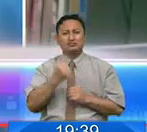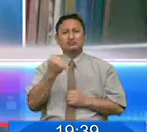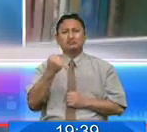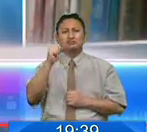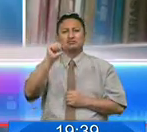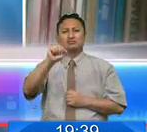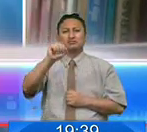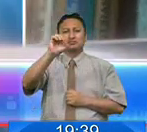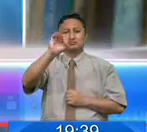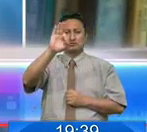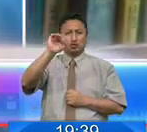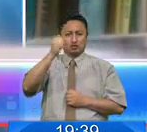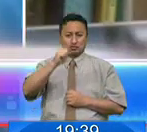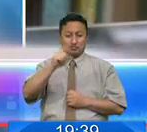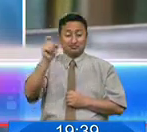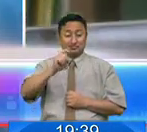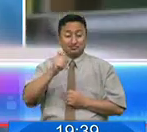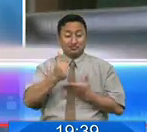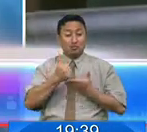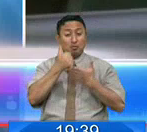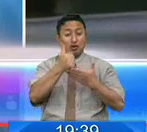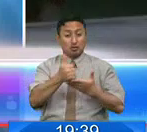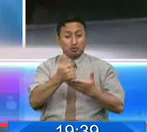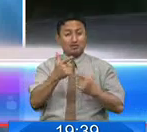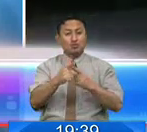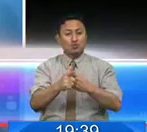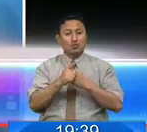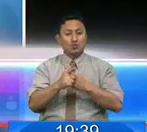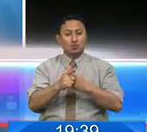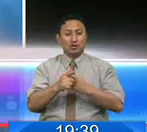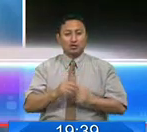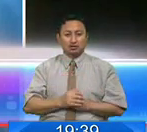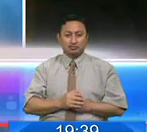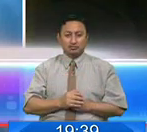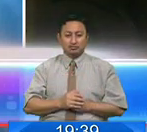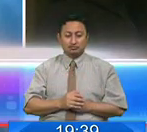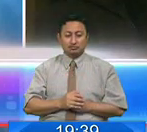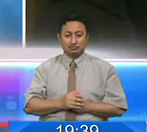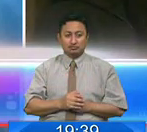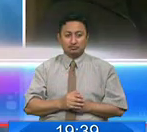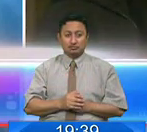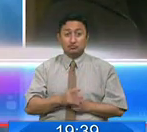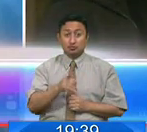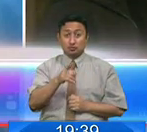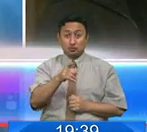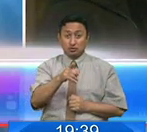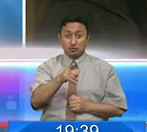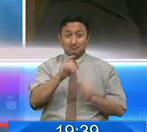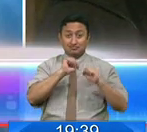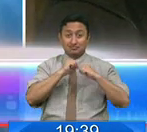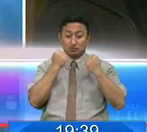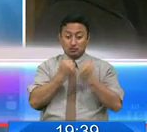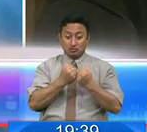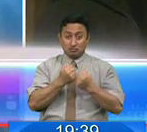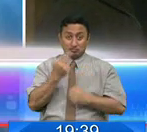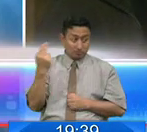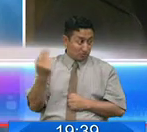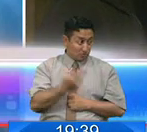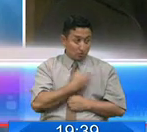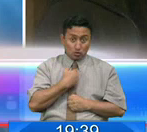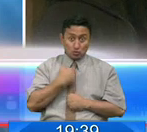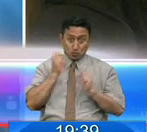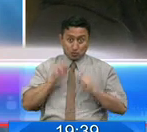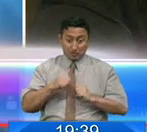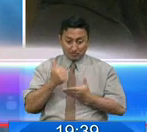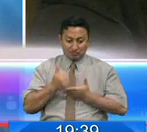que padece necesita ayuda innecesaria por parte de ustedes como sociedad nosotros que